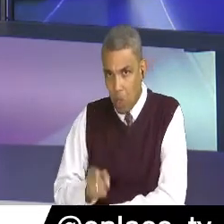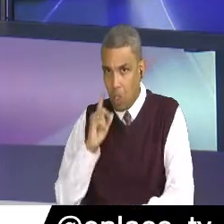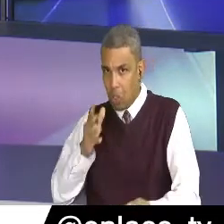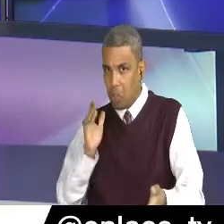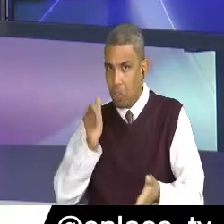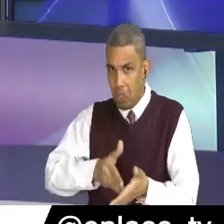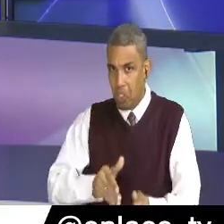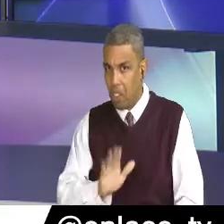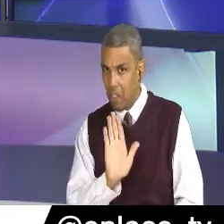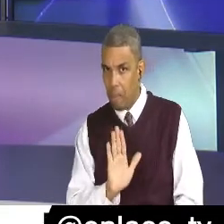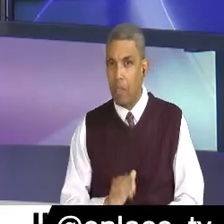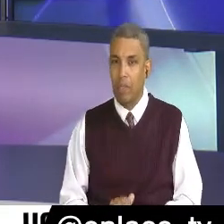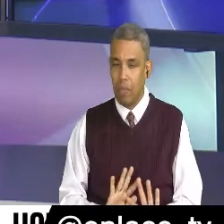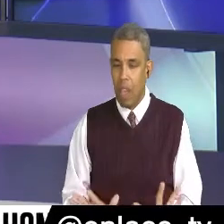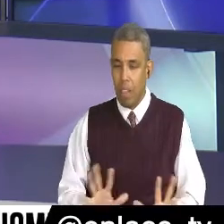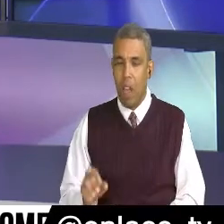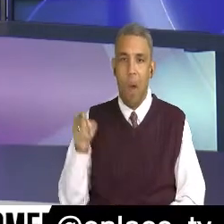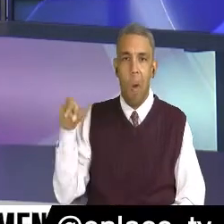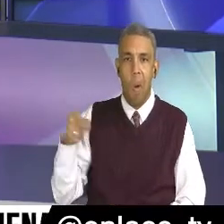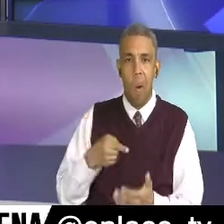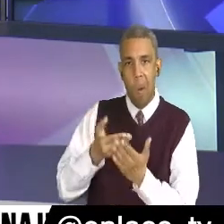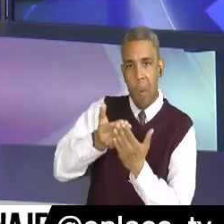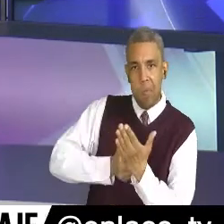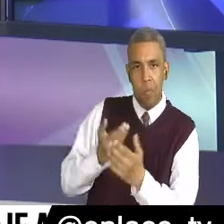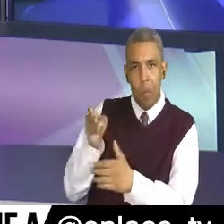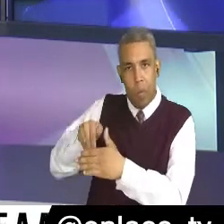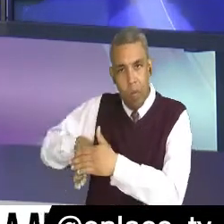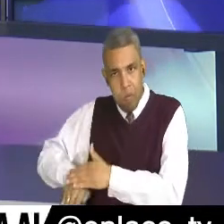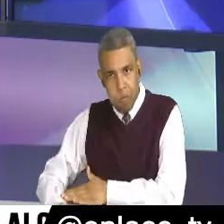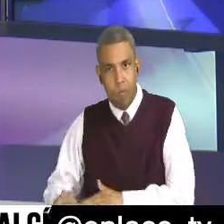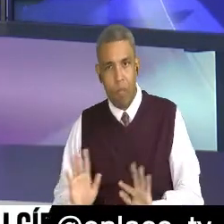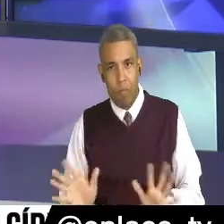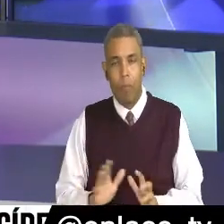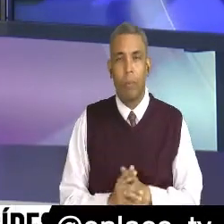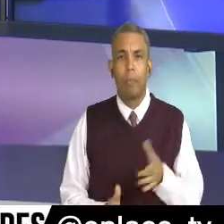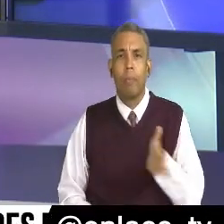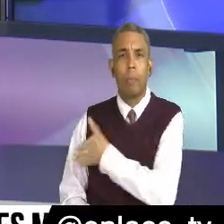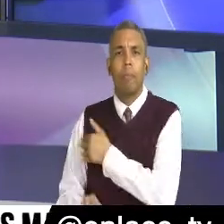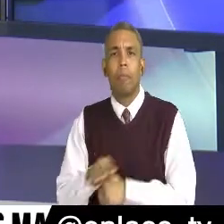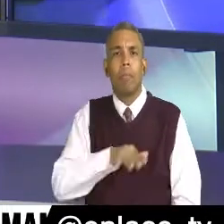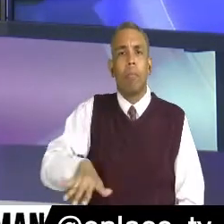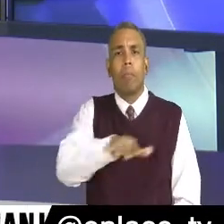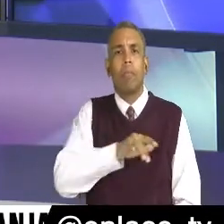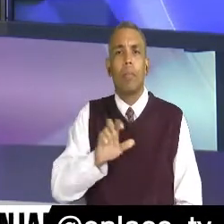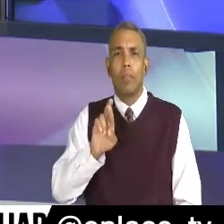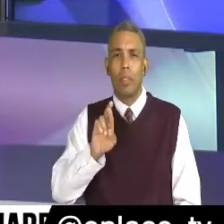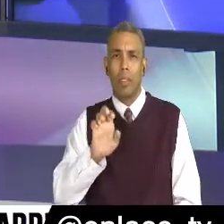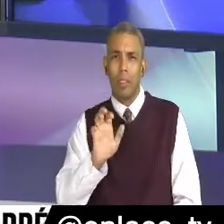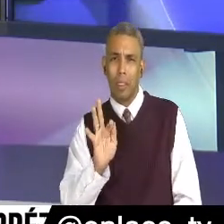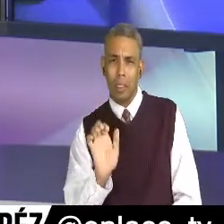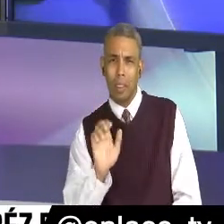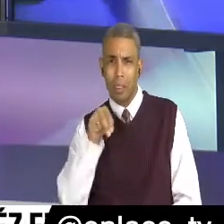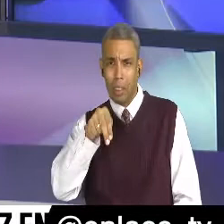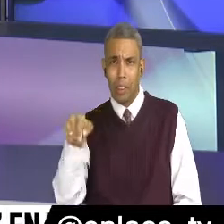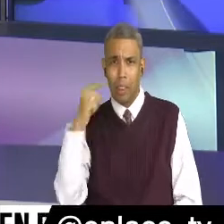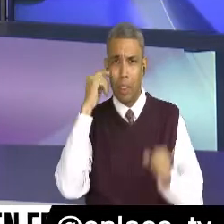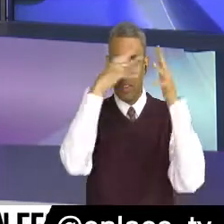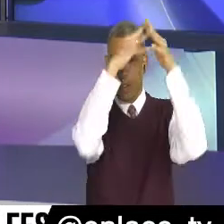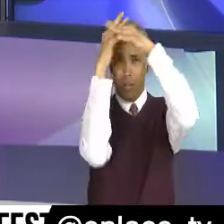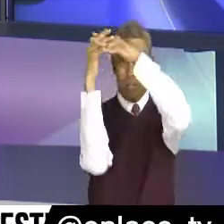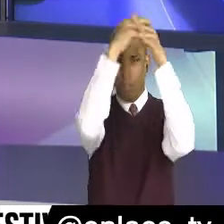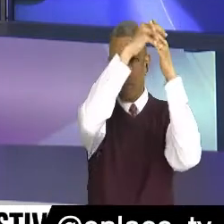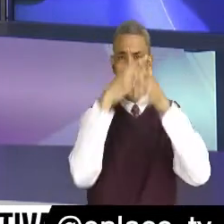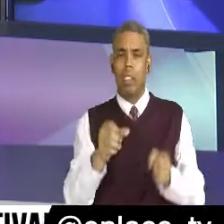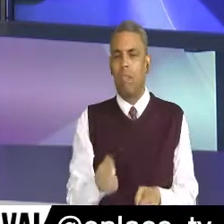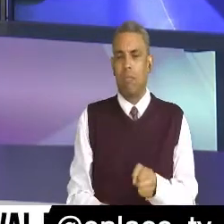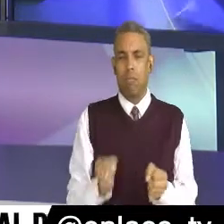de autoridad. Y mucha atención, que en el sitio conocido como El Retén se registró choque entre un tractocamión y un vehículo tipo